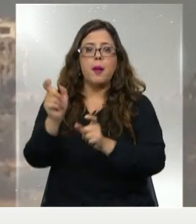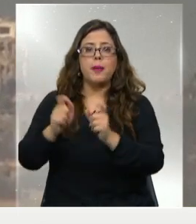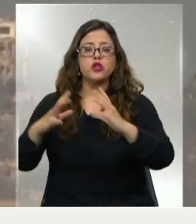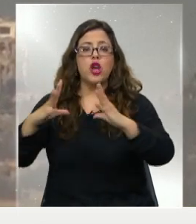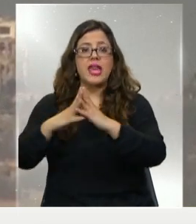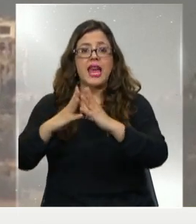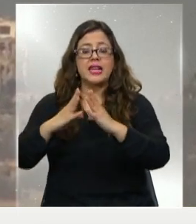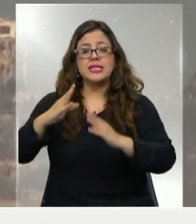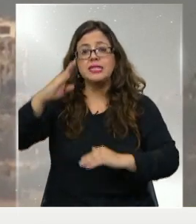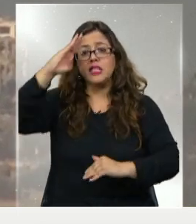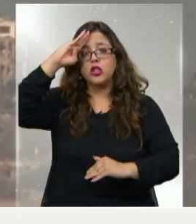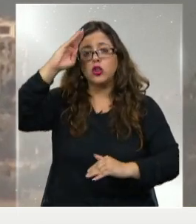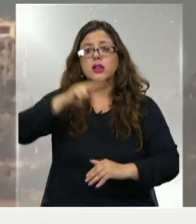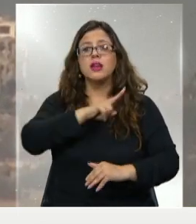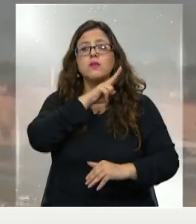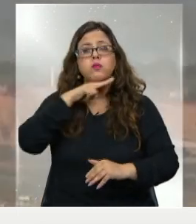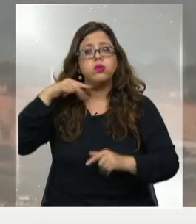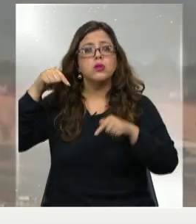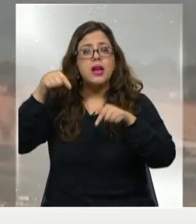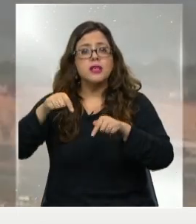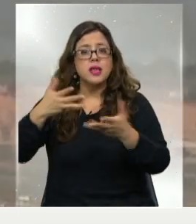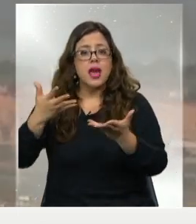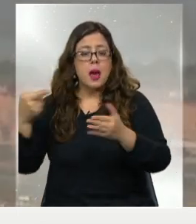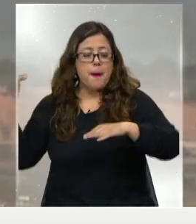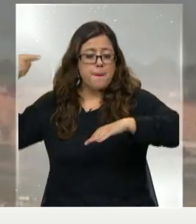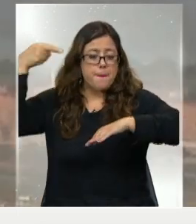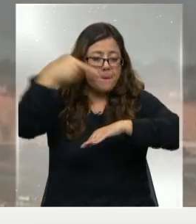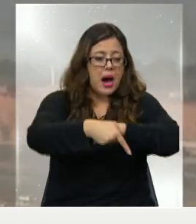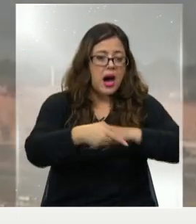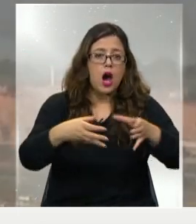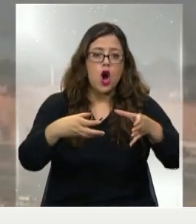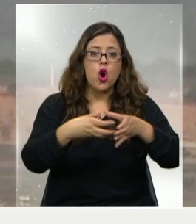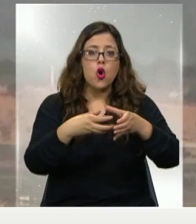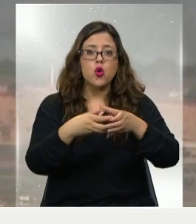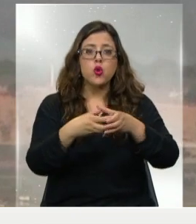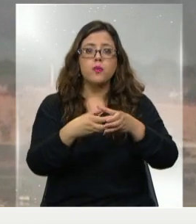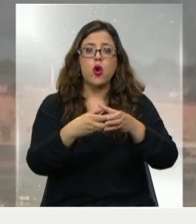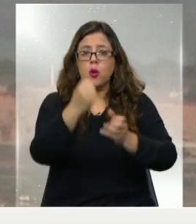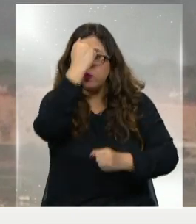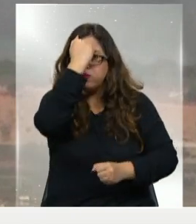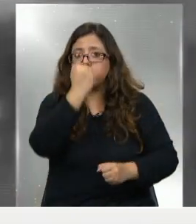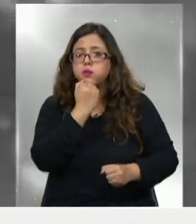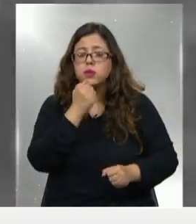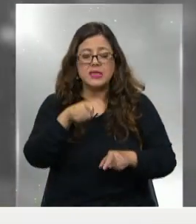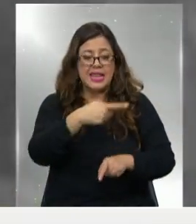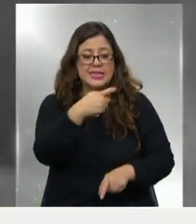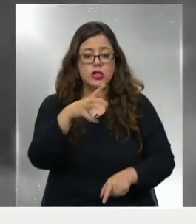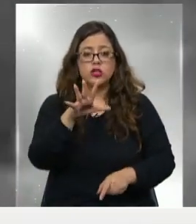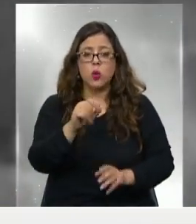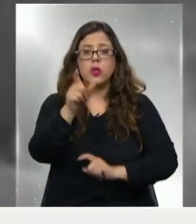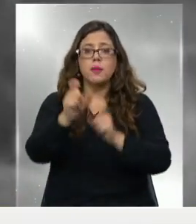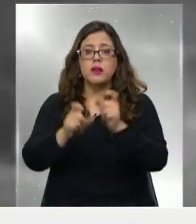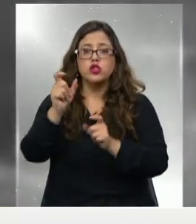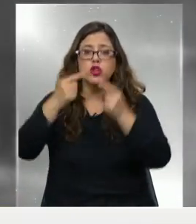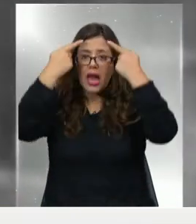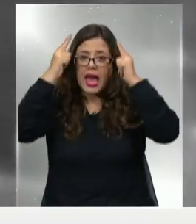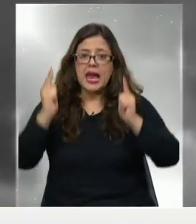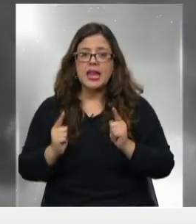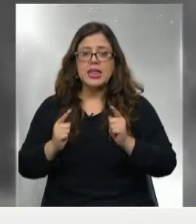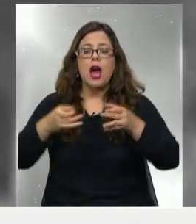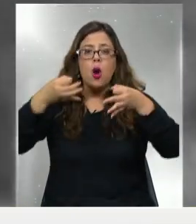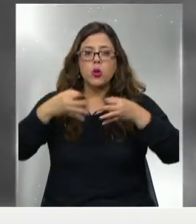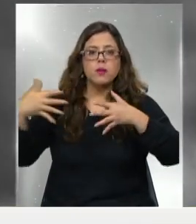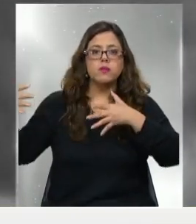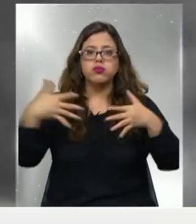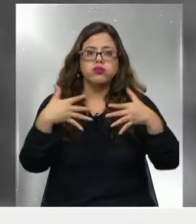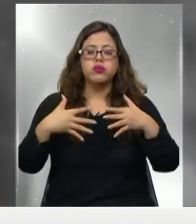ataque iba dirigido contra un centro de operaciones del grupo yihadista y dejó 150 heridos. Todo en medio de los combates